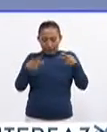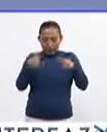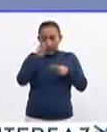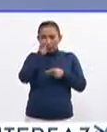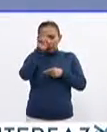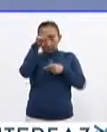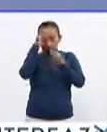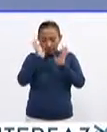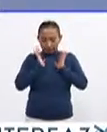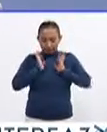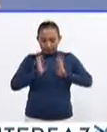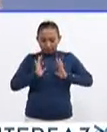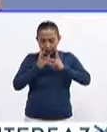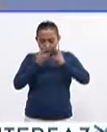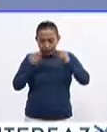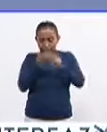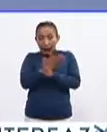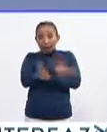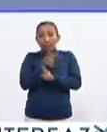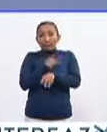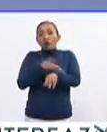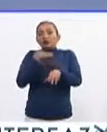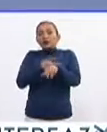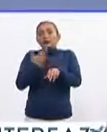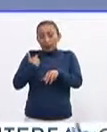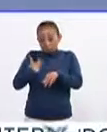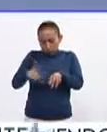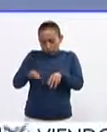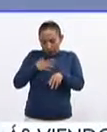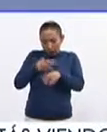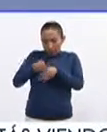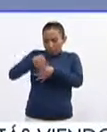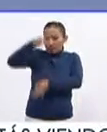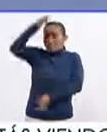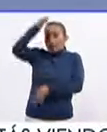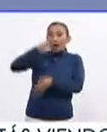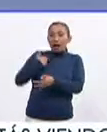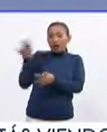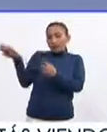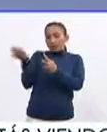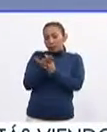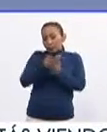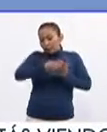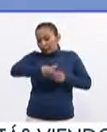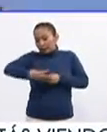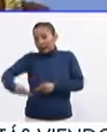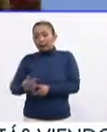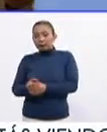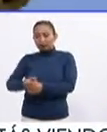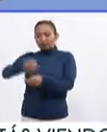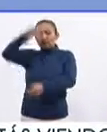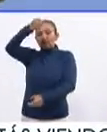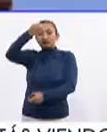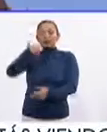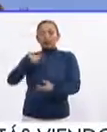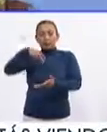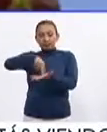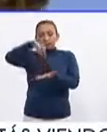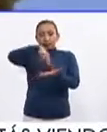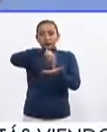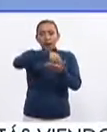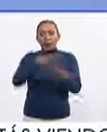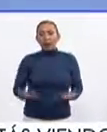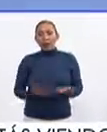preparación espiritual previa. El proceso incluye la búsqueda del palo sagrado, su corte, arrastre y levantamiento, la danza previa,